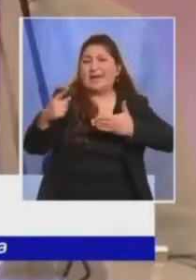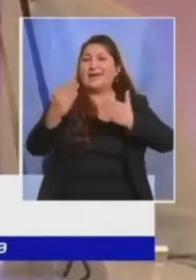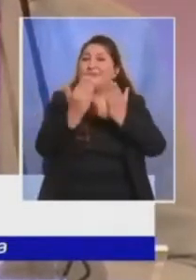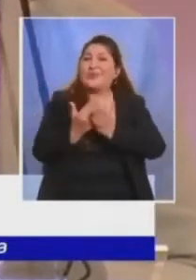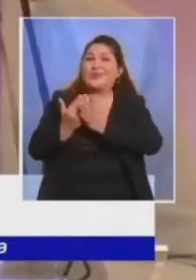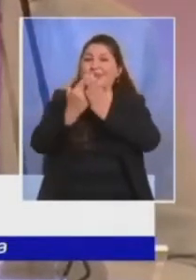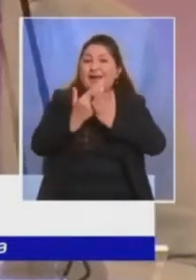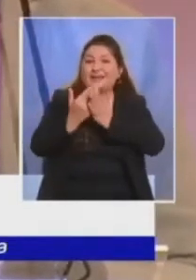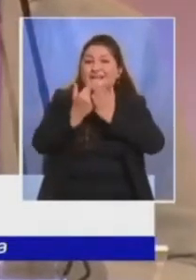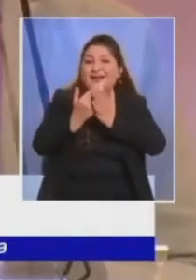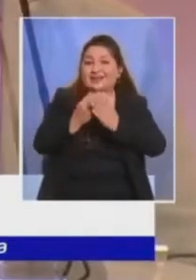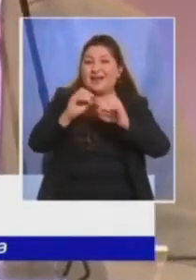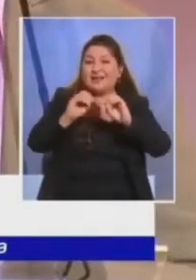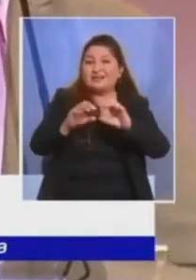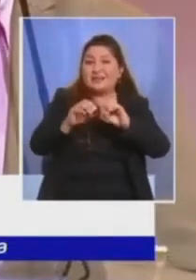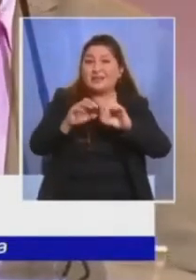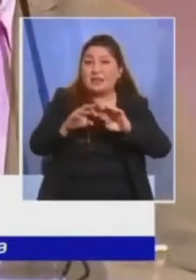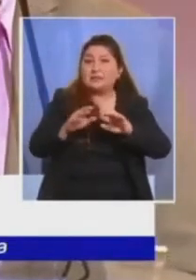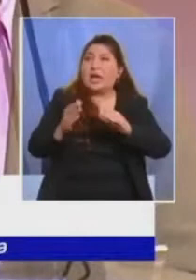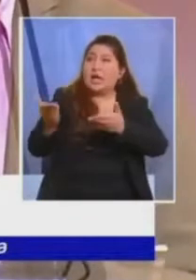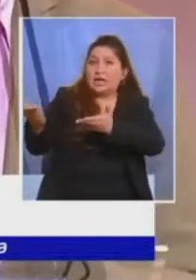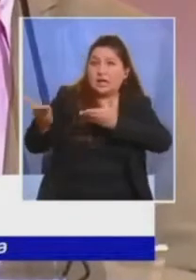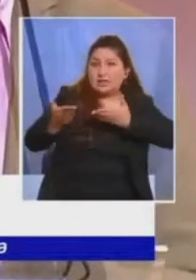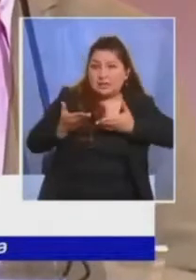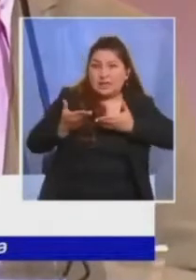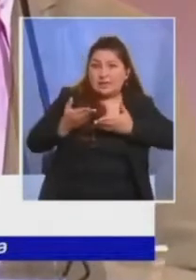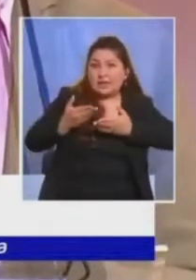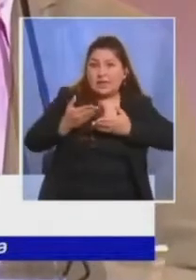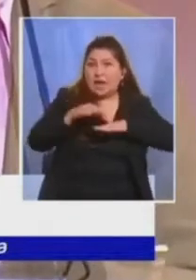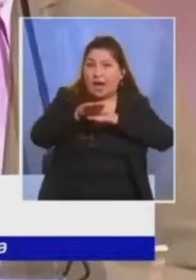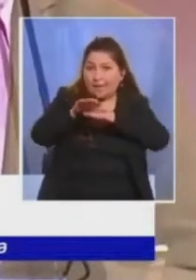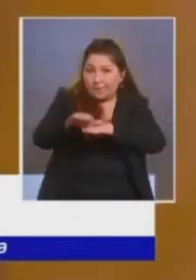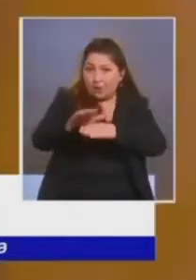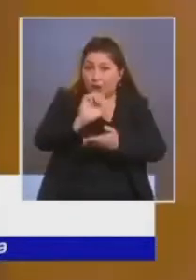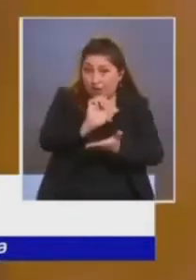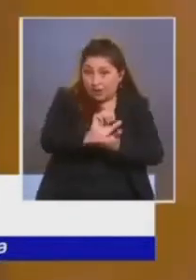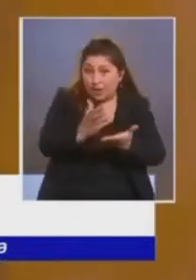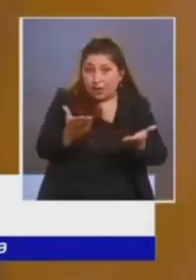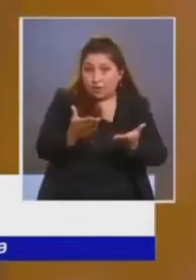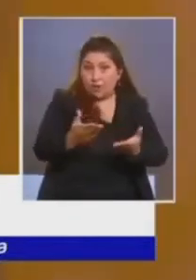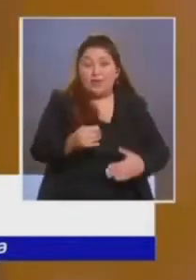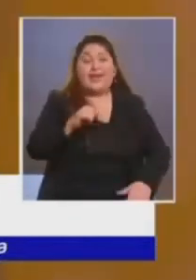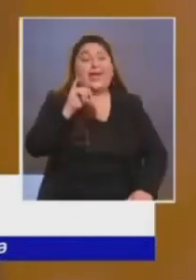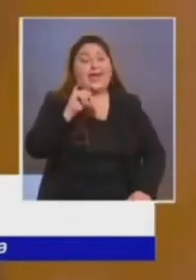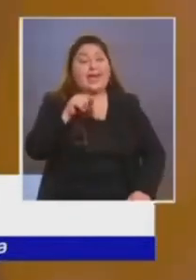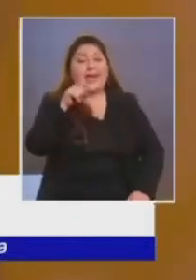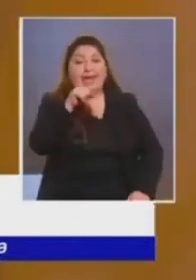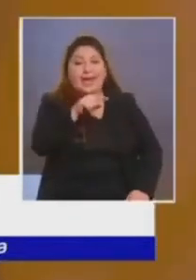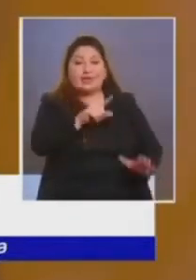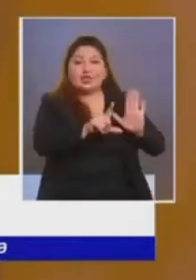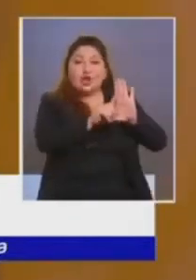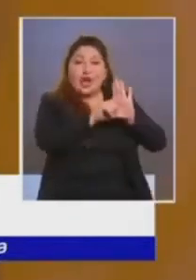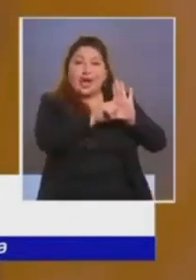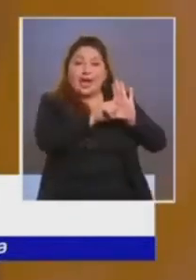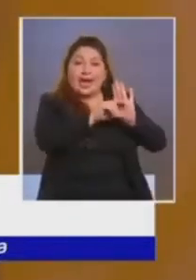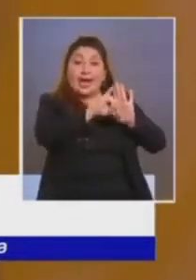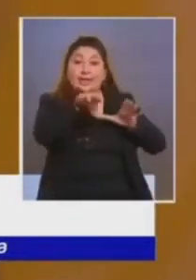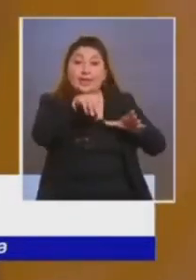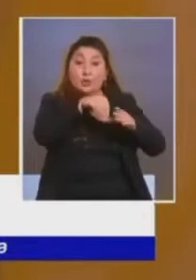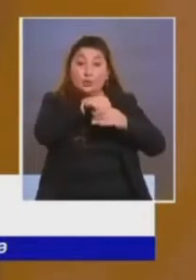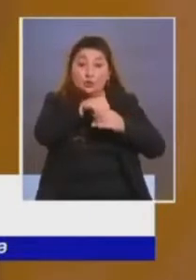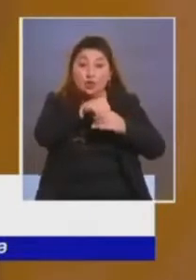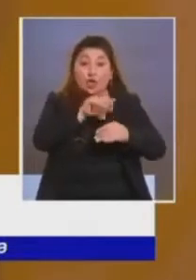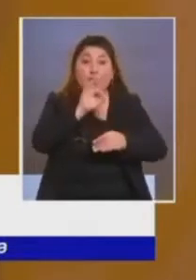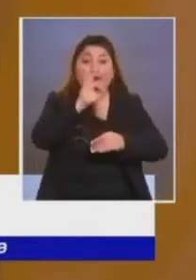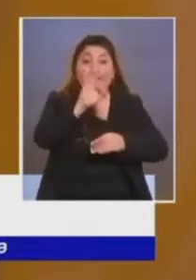reciben apoyo del Estado. Y eso, en la ley de inclusión, lo que se establece es que el